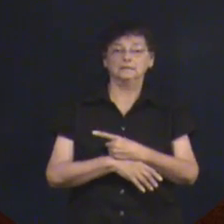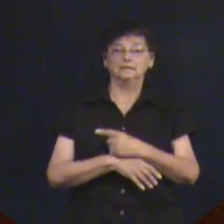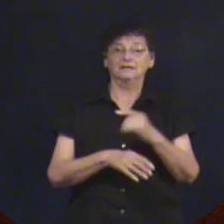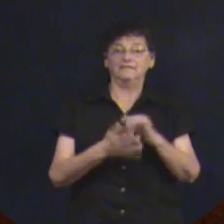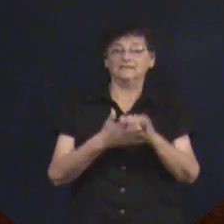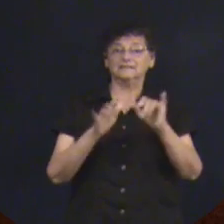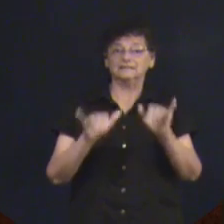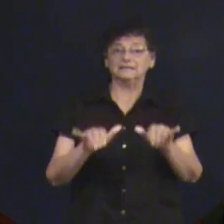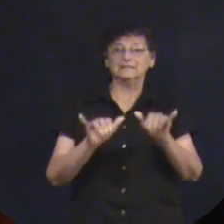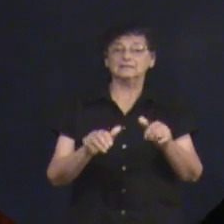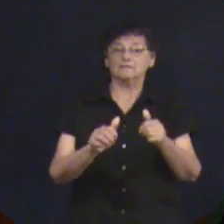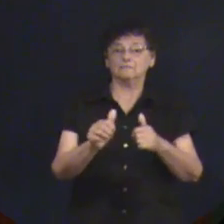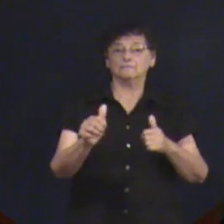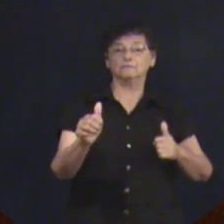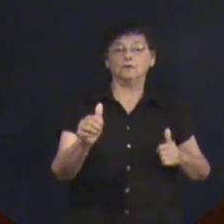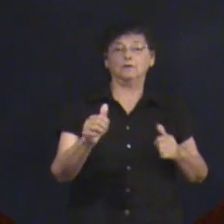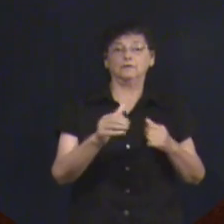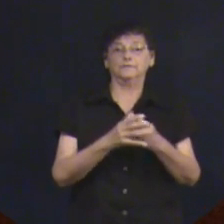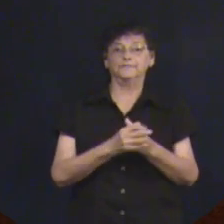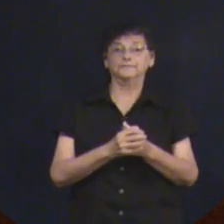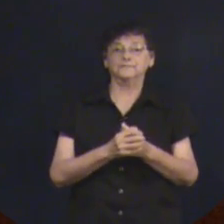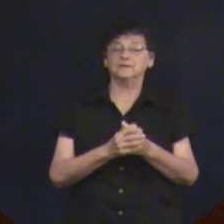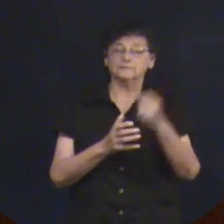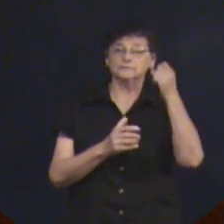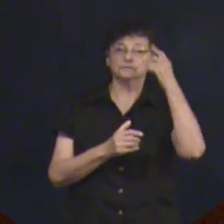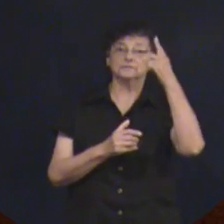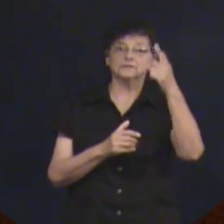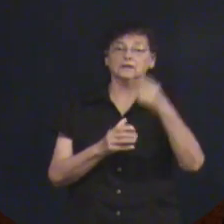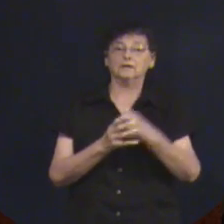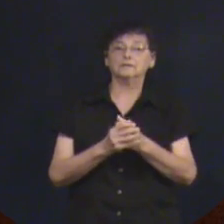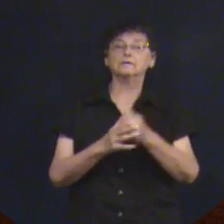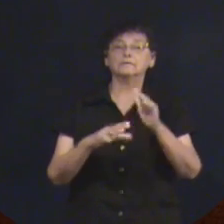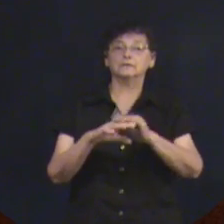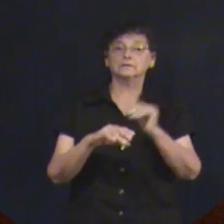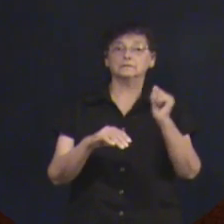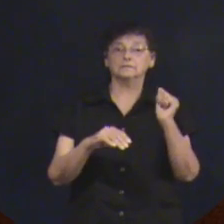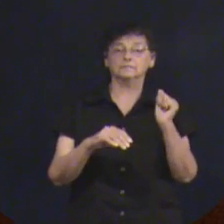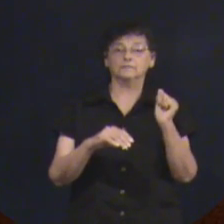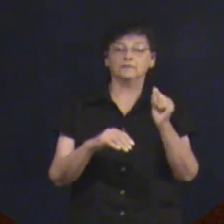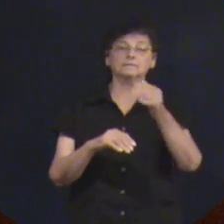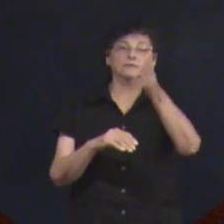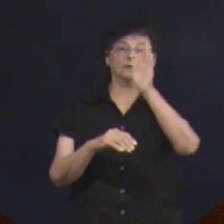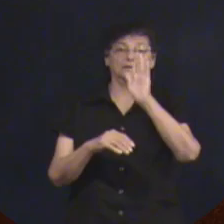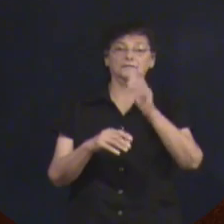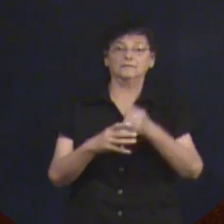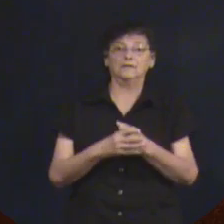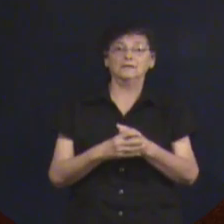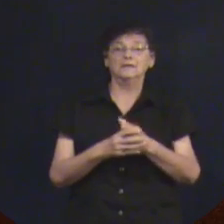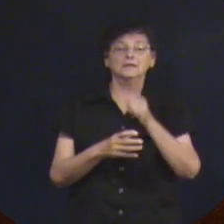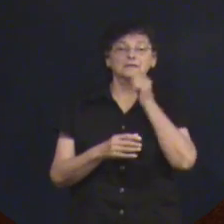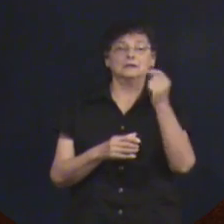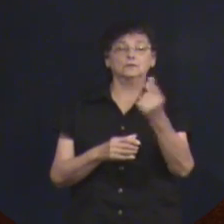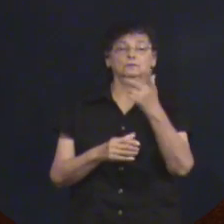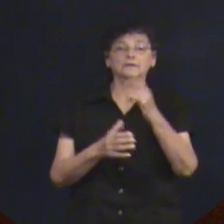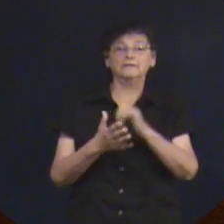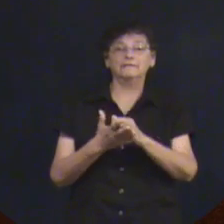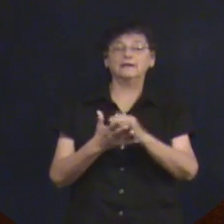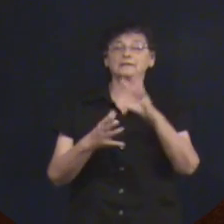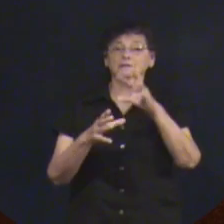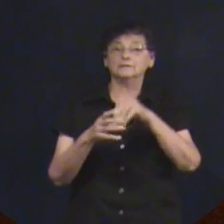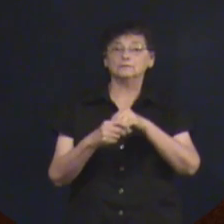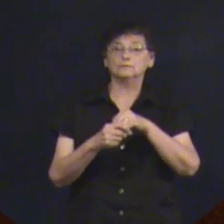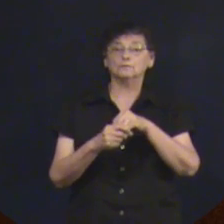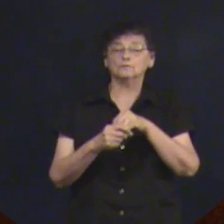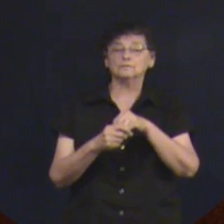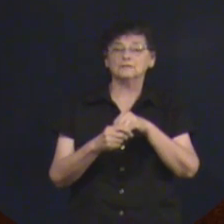que todavía estaban lejos de entender el llamado de Dios. No solamente eso, dirá incluso